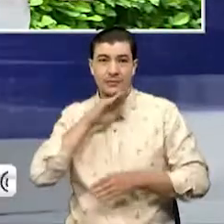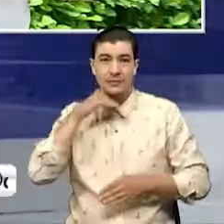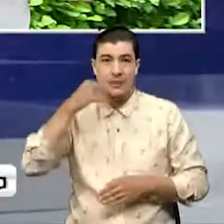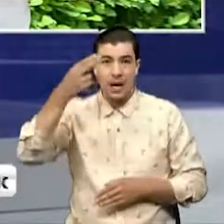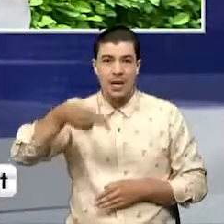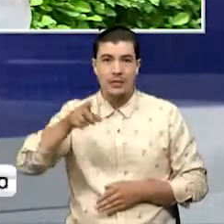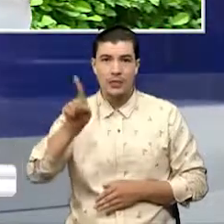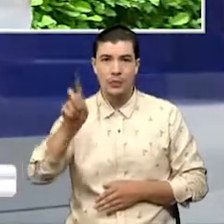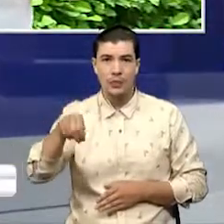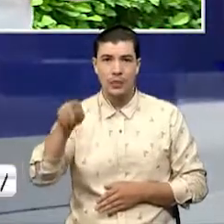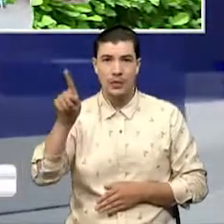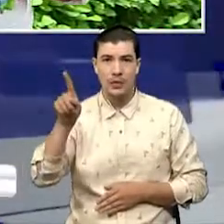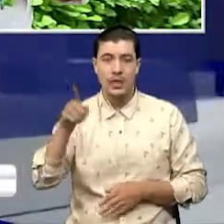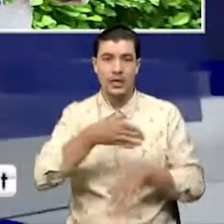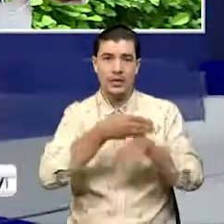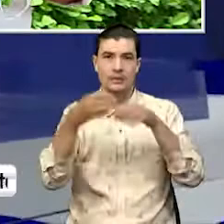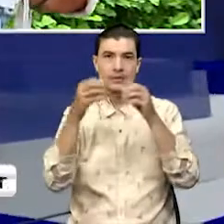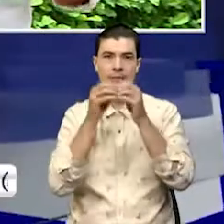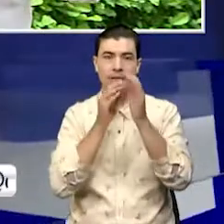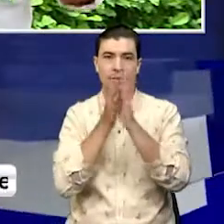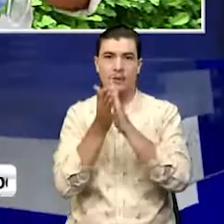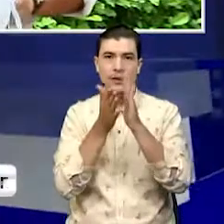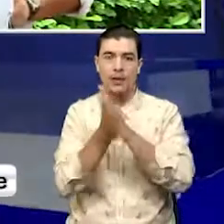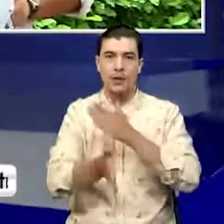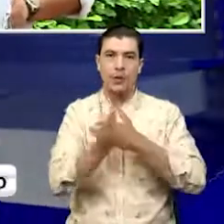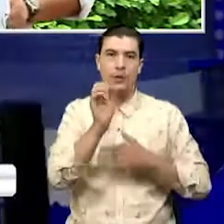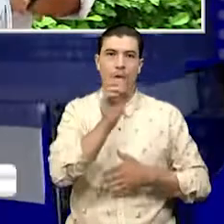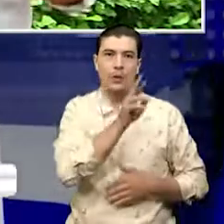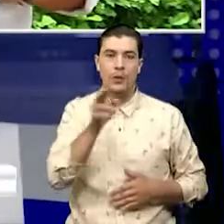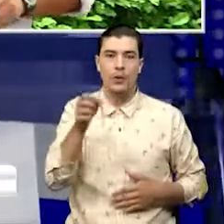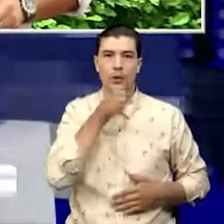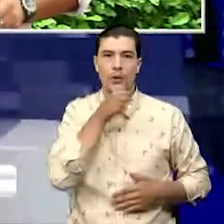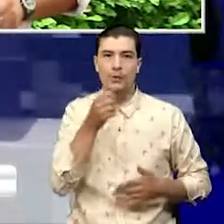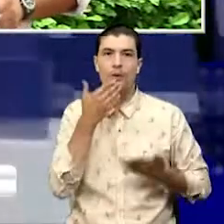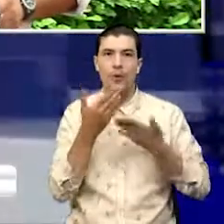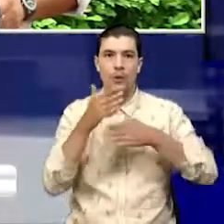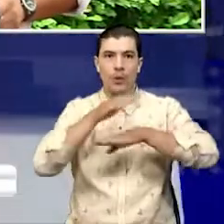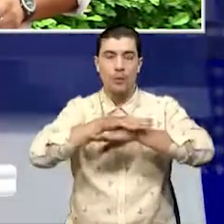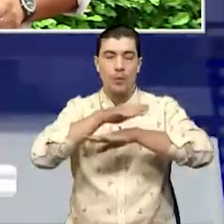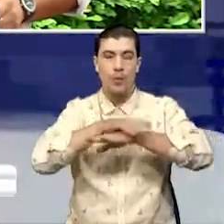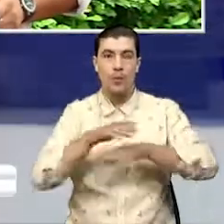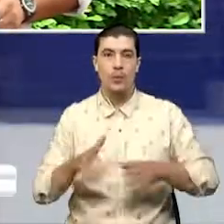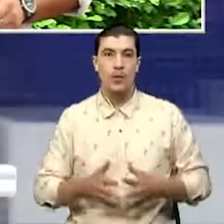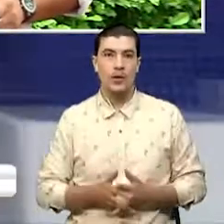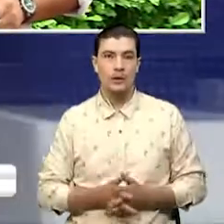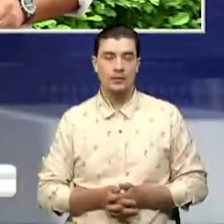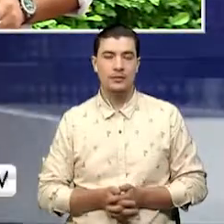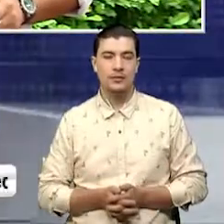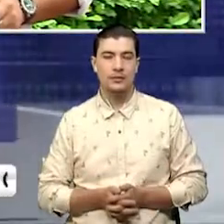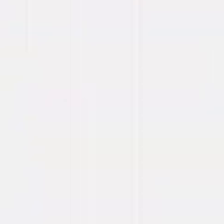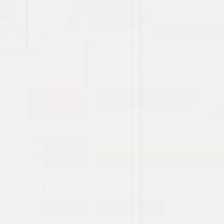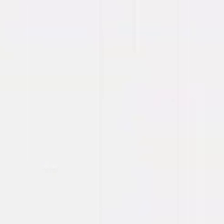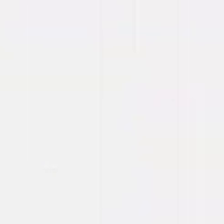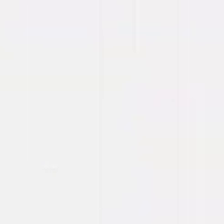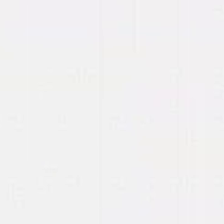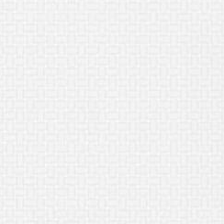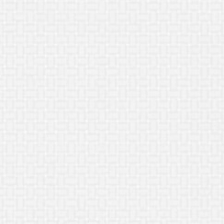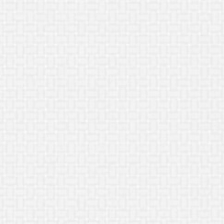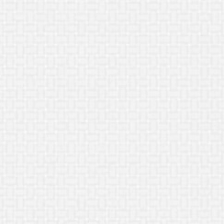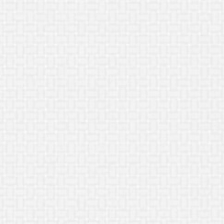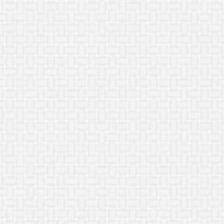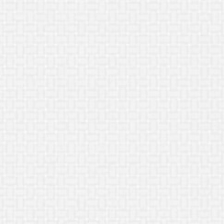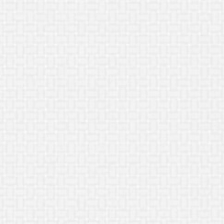compañeros esta es toda la información que registramos desde el norte de santander continúen ustedes con más de oriente noticias muy buenas tardes en